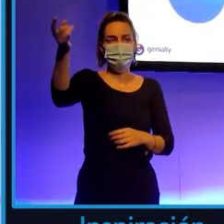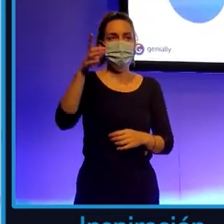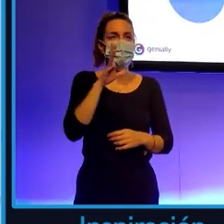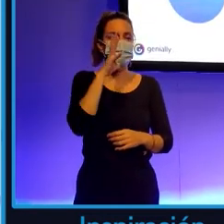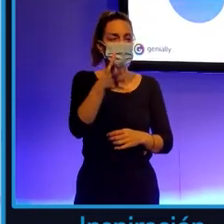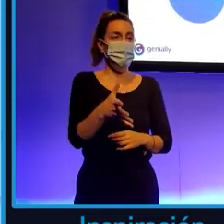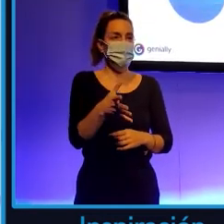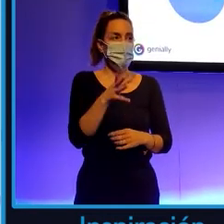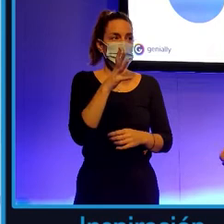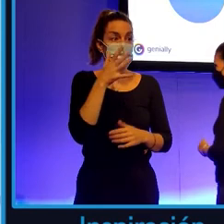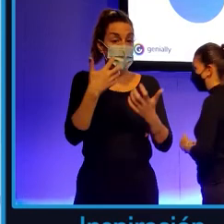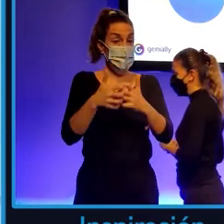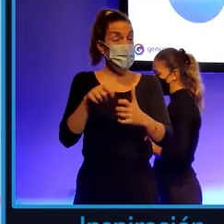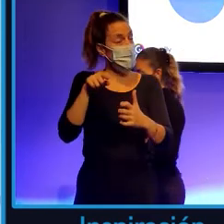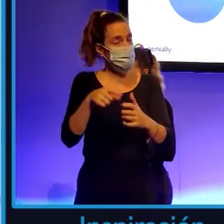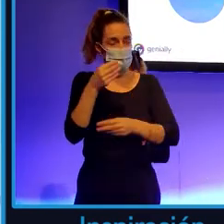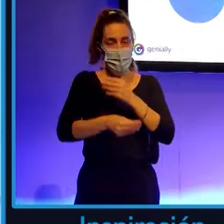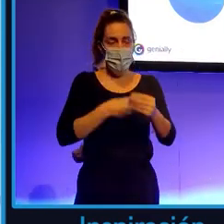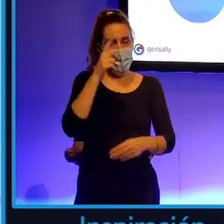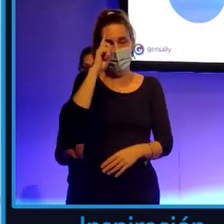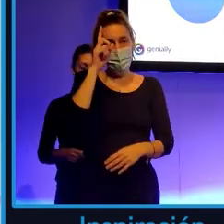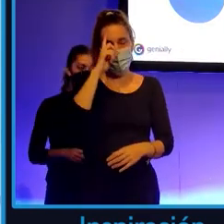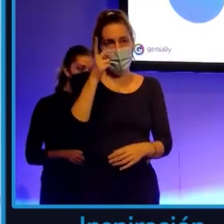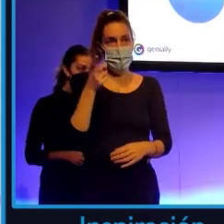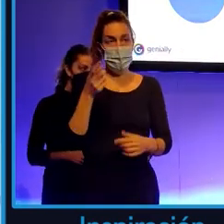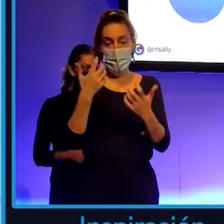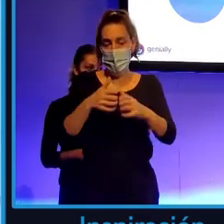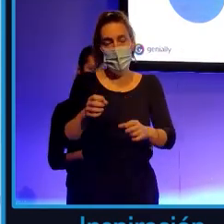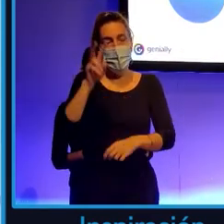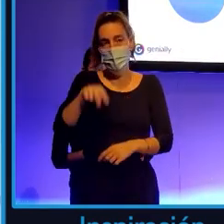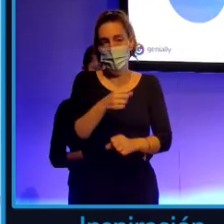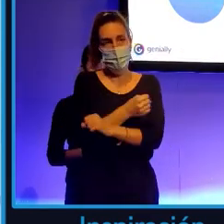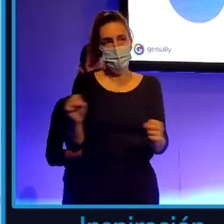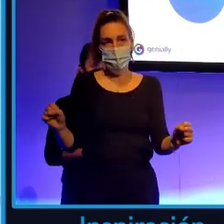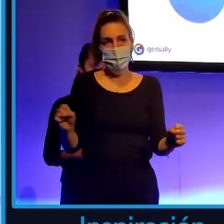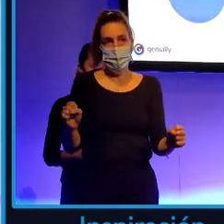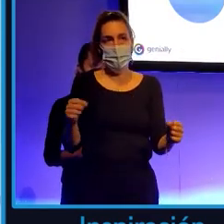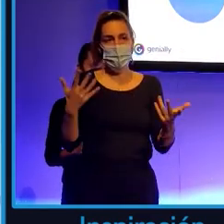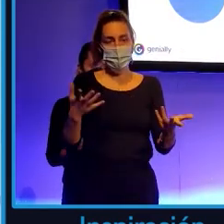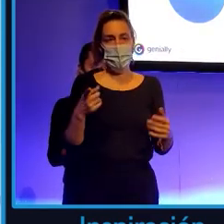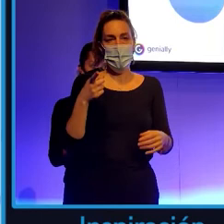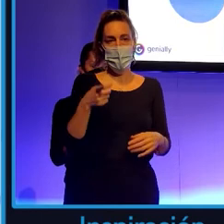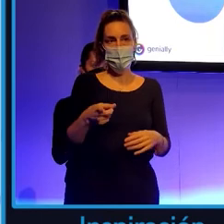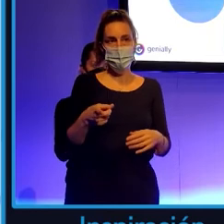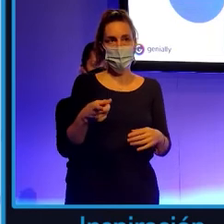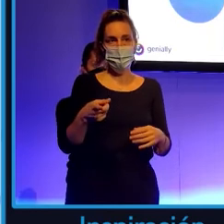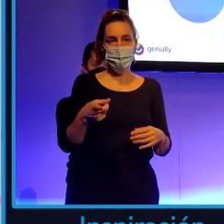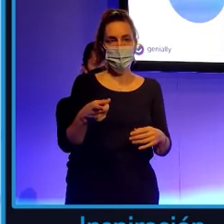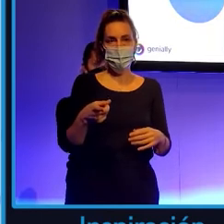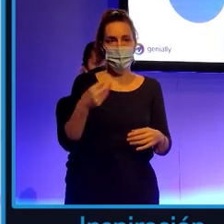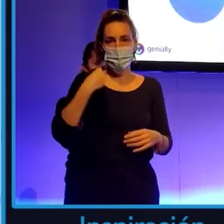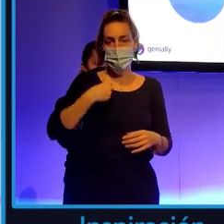esto no lo sabe hacer las máquinas y nunca lo van a poder hacer las máquinas y ese es nuestro argumento fundamental